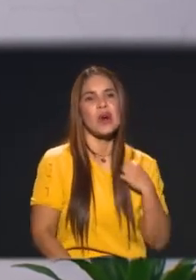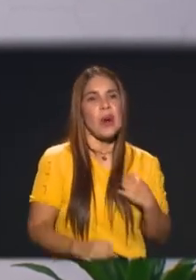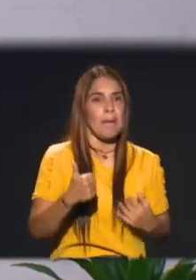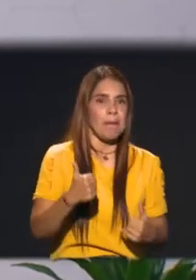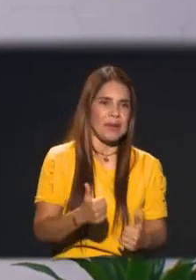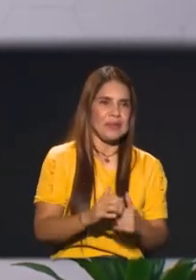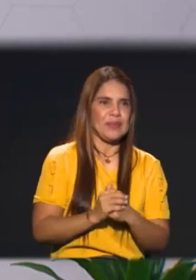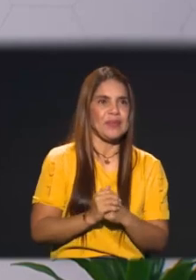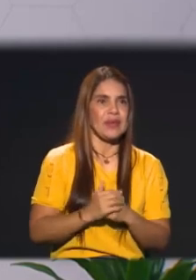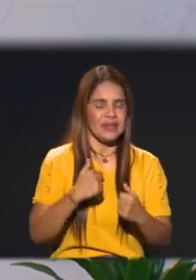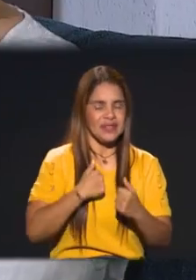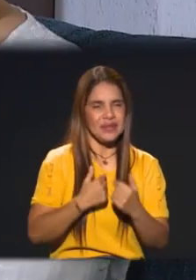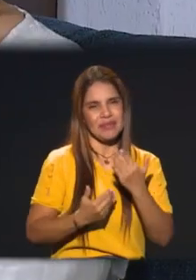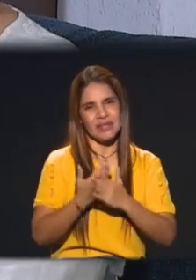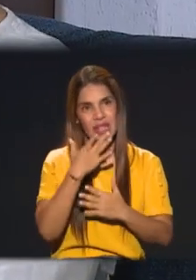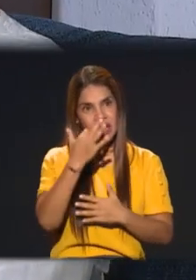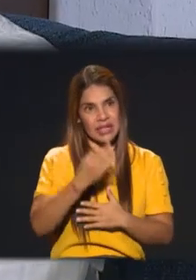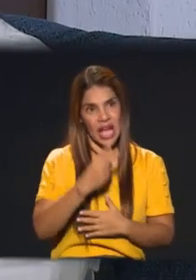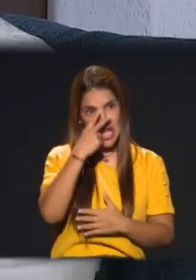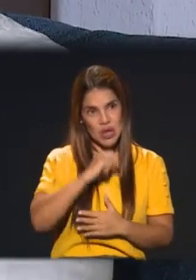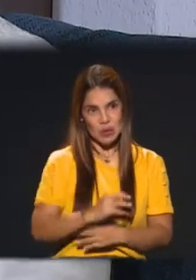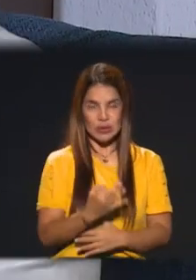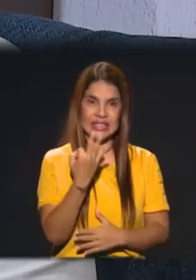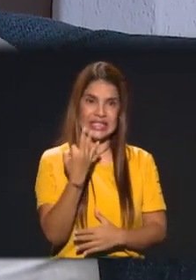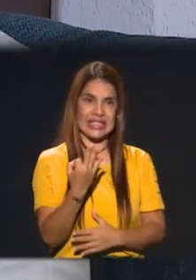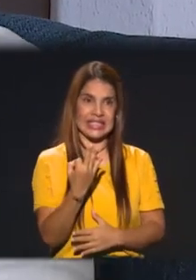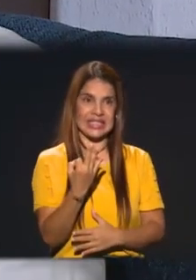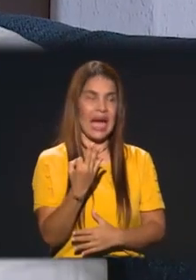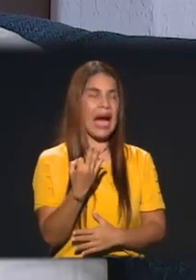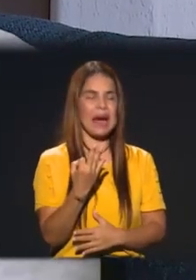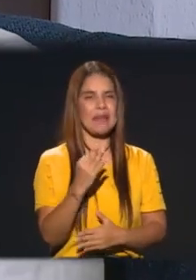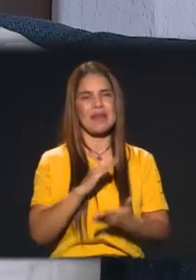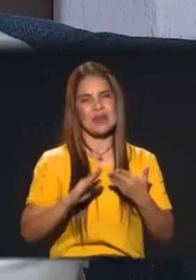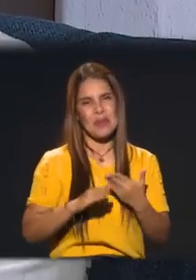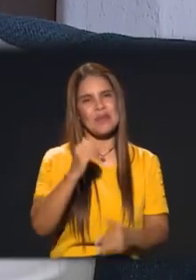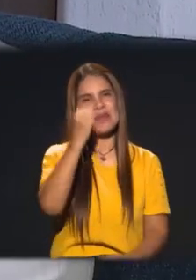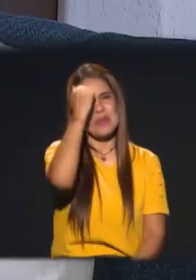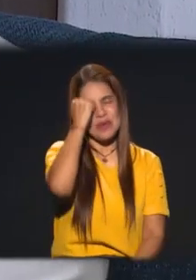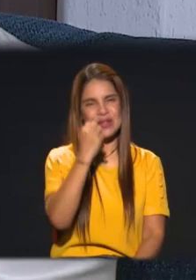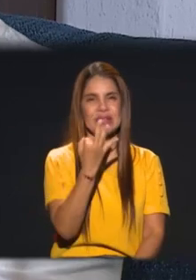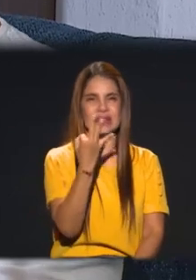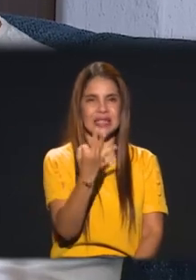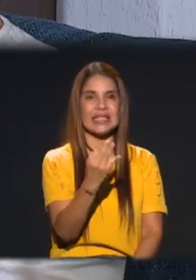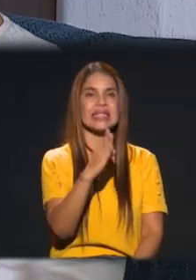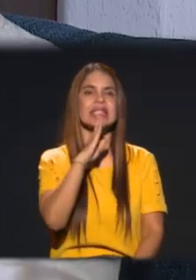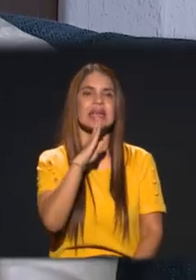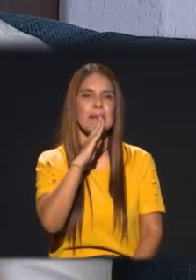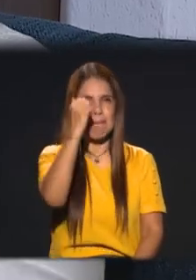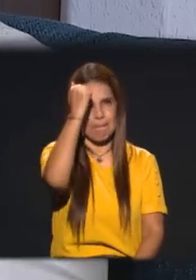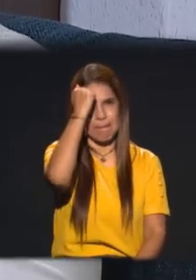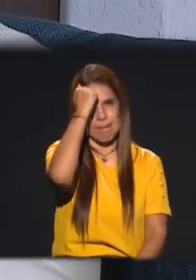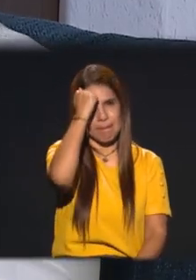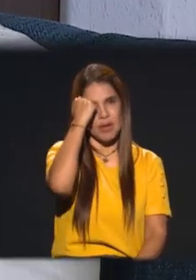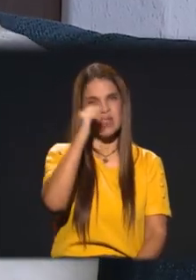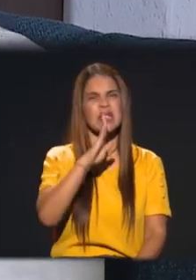Bueno, yo en verdad tengo tres profes. Mis primeros profesores fueron mis padres.